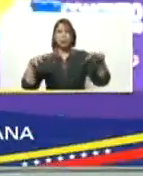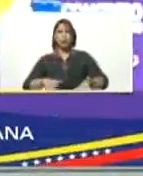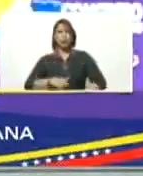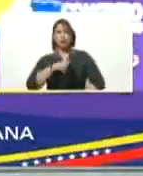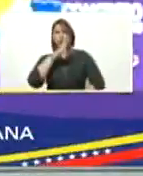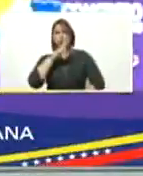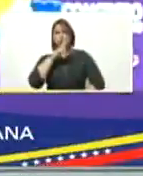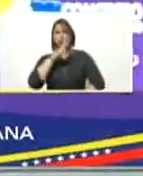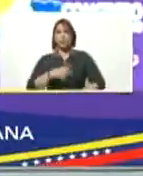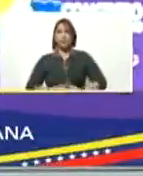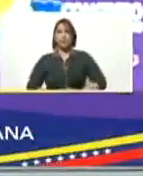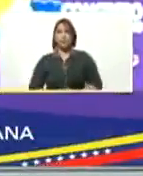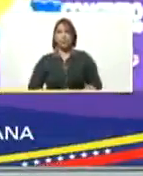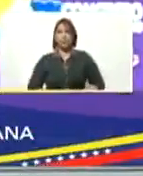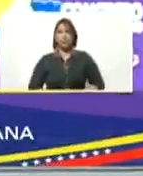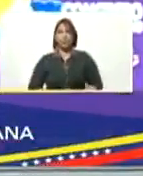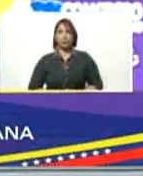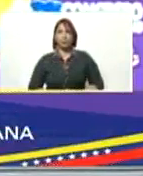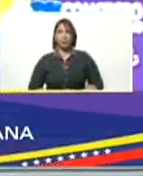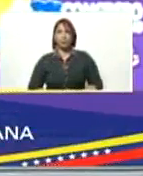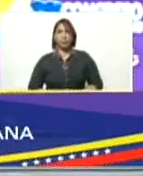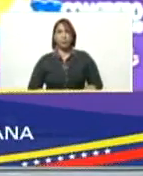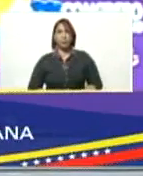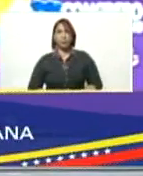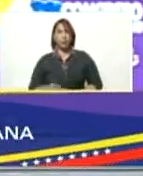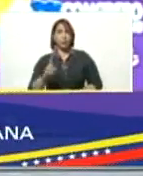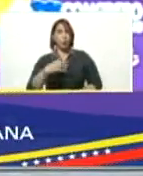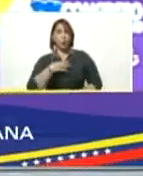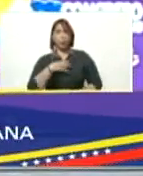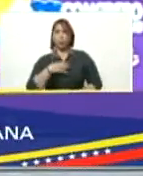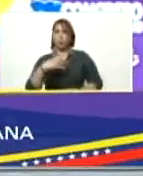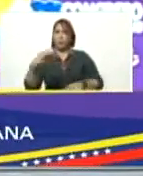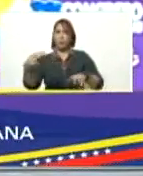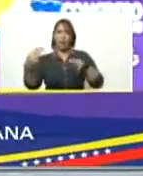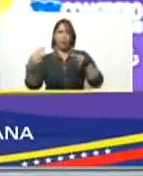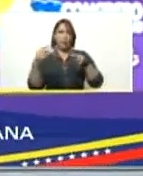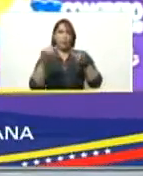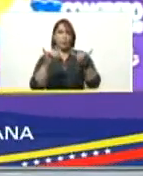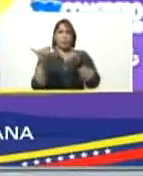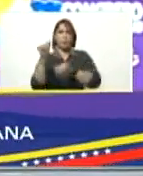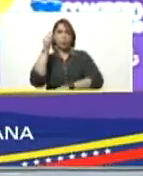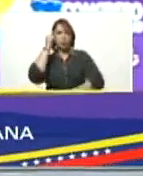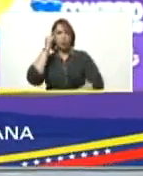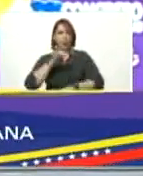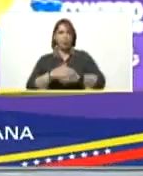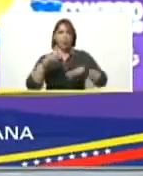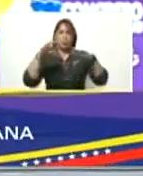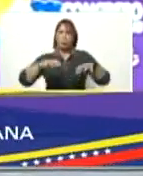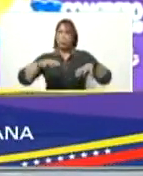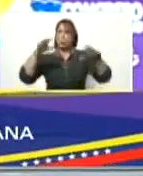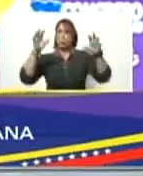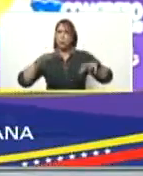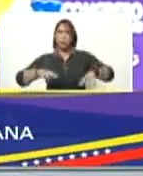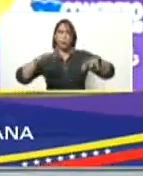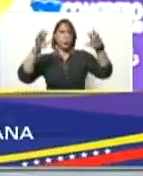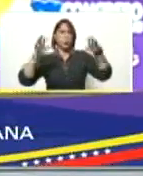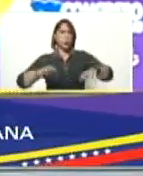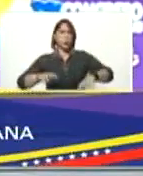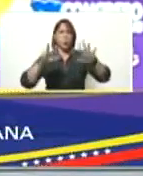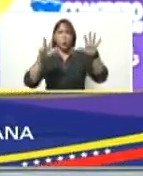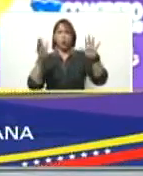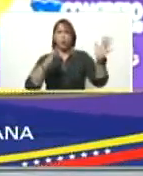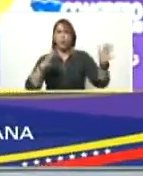brutal y no pudimos vernos ese día porque llovió y llovió y llovió y